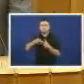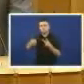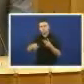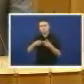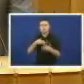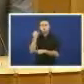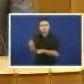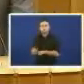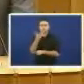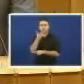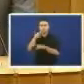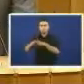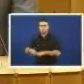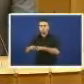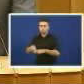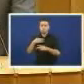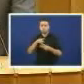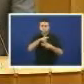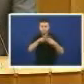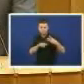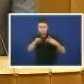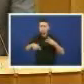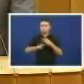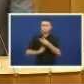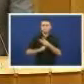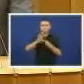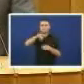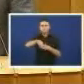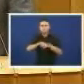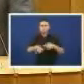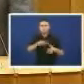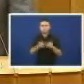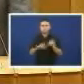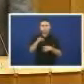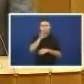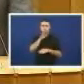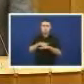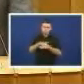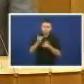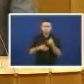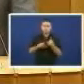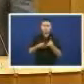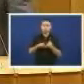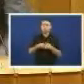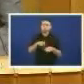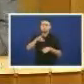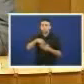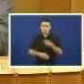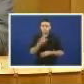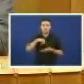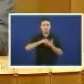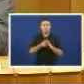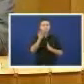prioridades estratégicas da nosa acción de goberno a que atende o plan galego de investigación desenvolvemento